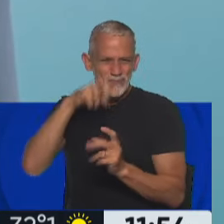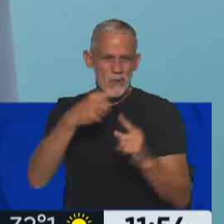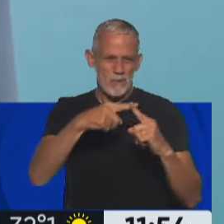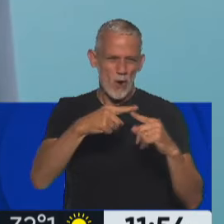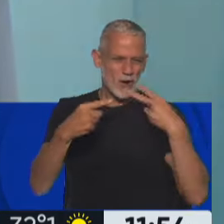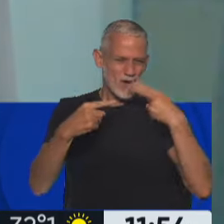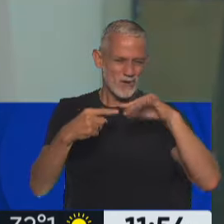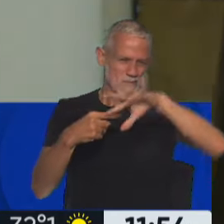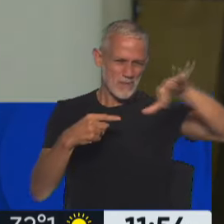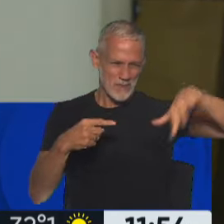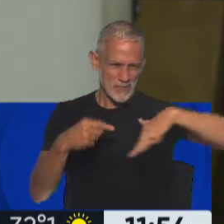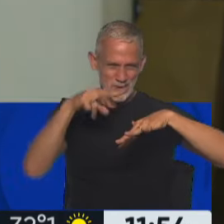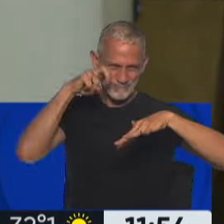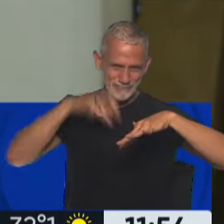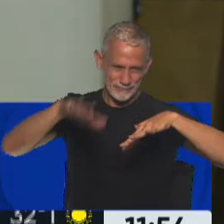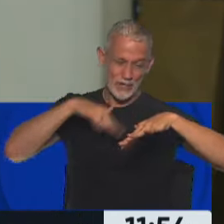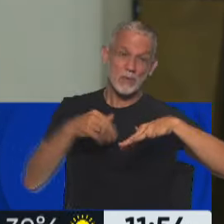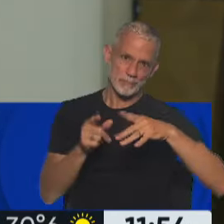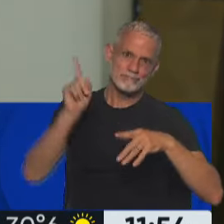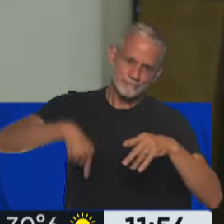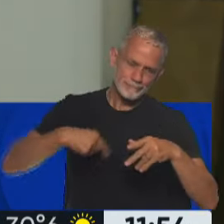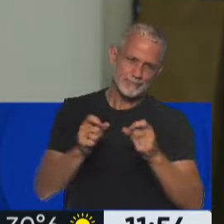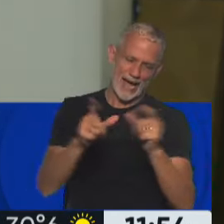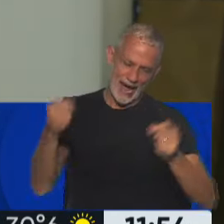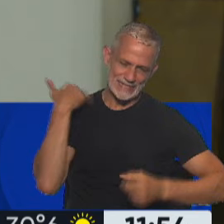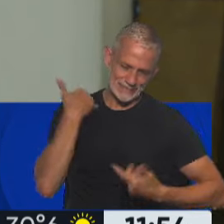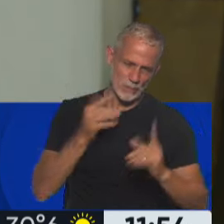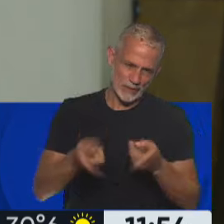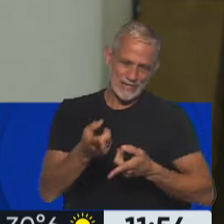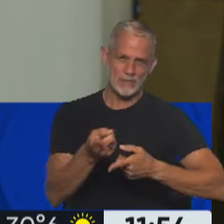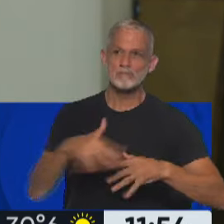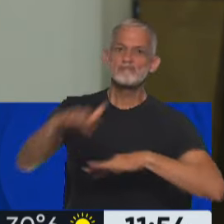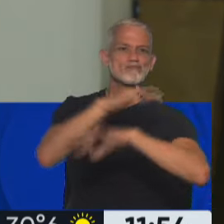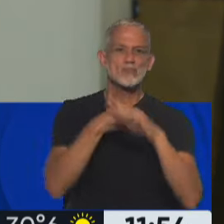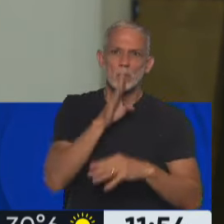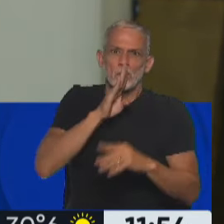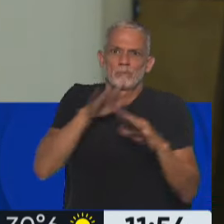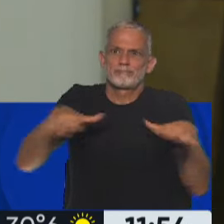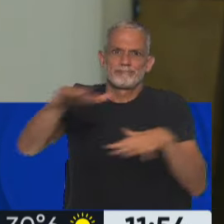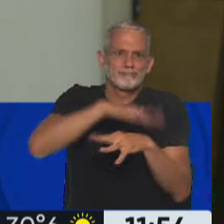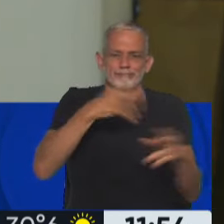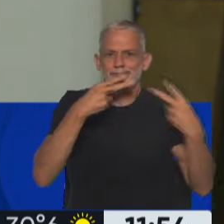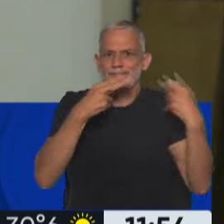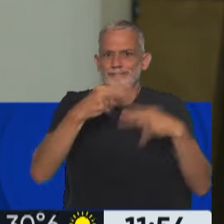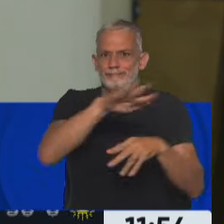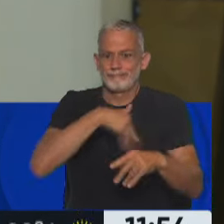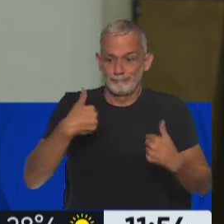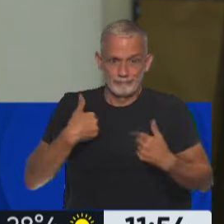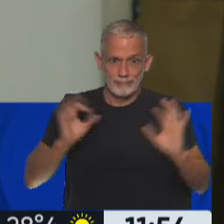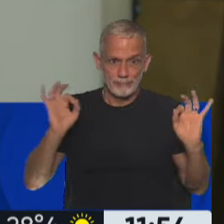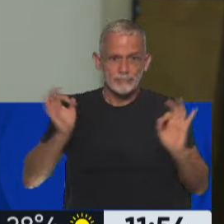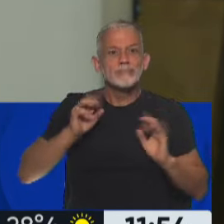porque se respira en el ambiente digamos sustancias carcinógenas si uno está en un ambiente cerrado donde están todos fumando uno también está